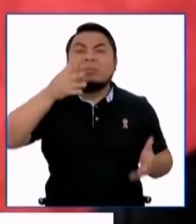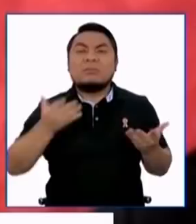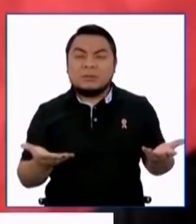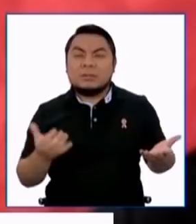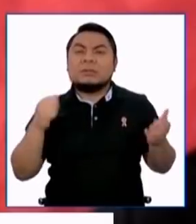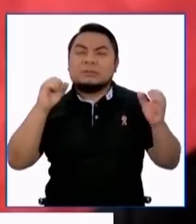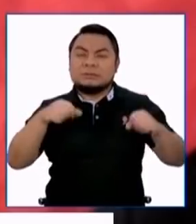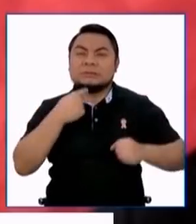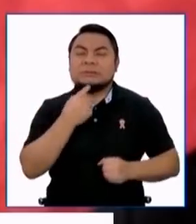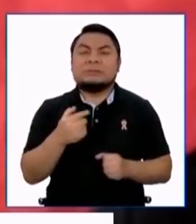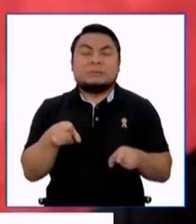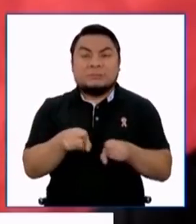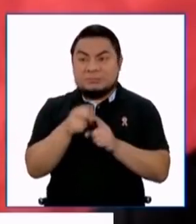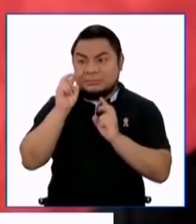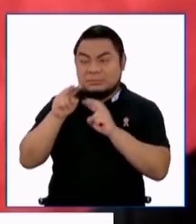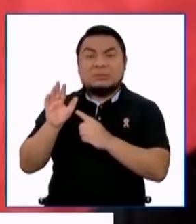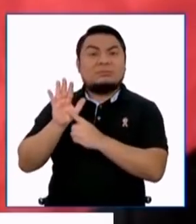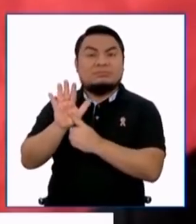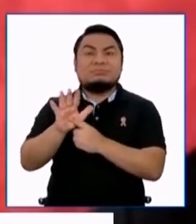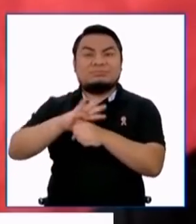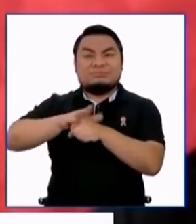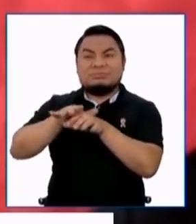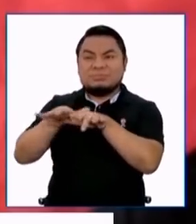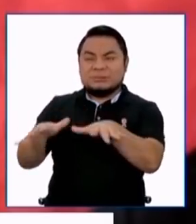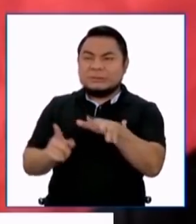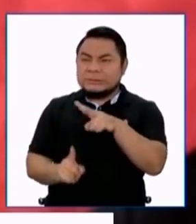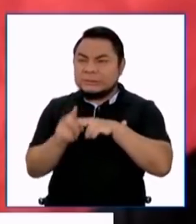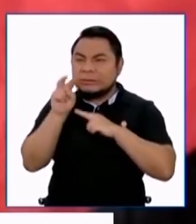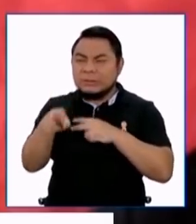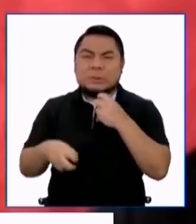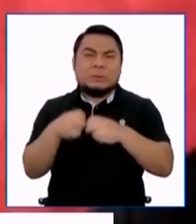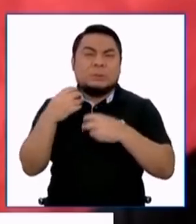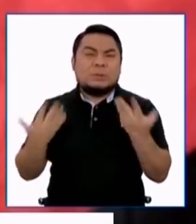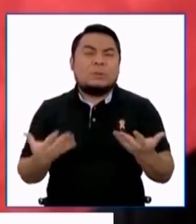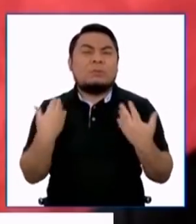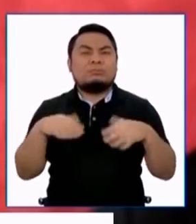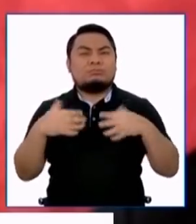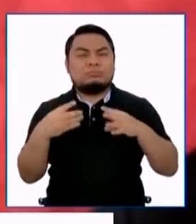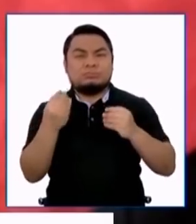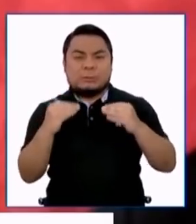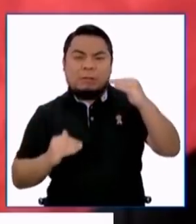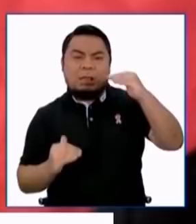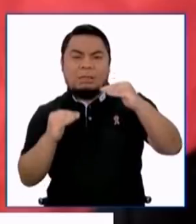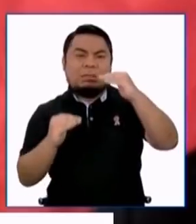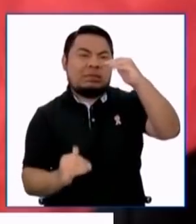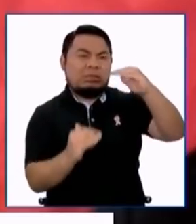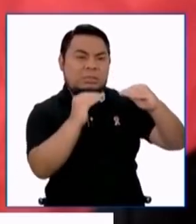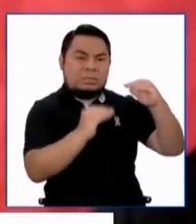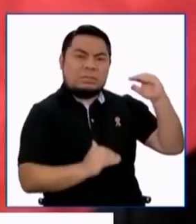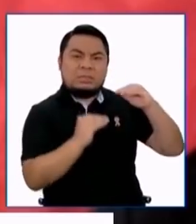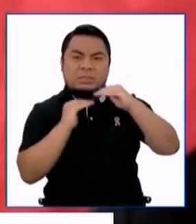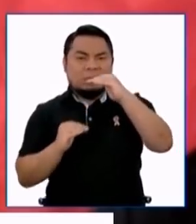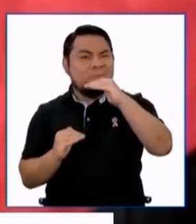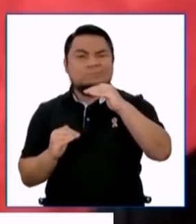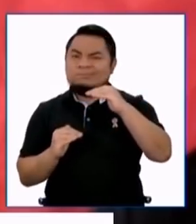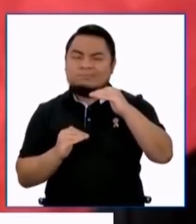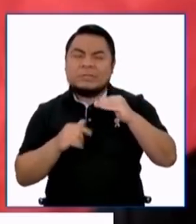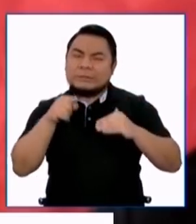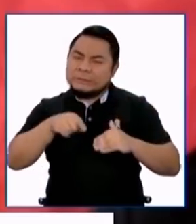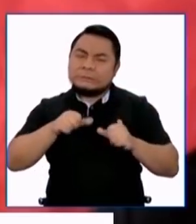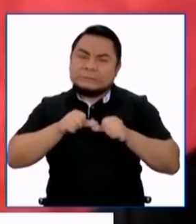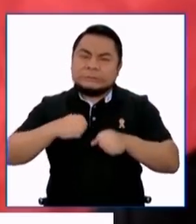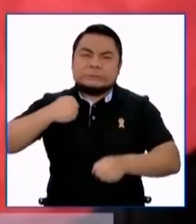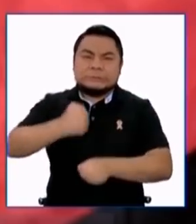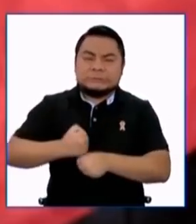que ha quedado expuesta por la pandemia, es el cierre de brechas. Y por eso seguiremos trabajando